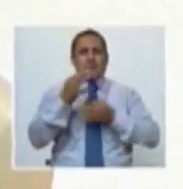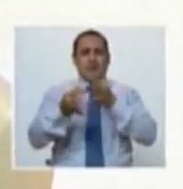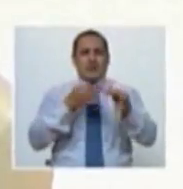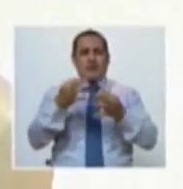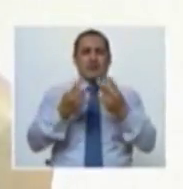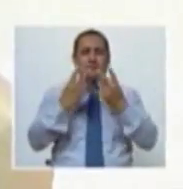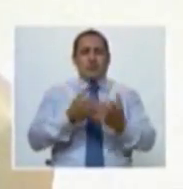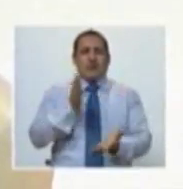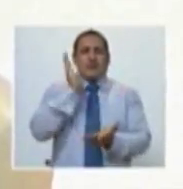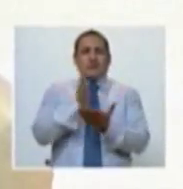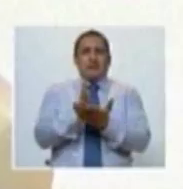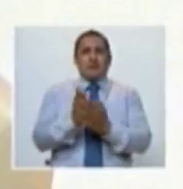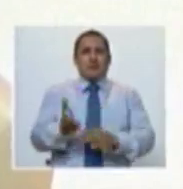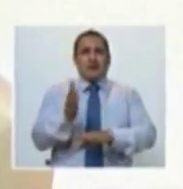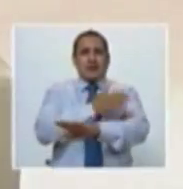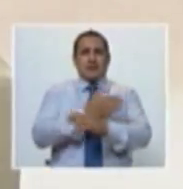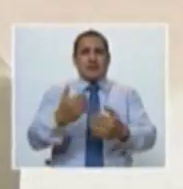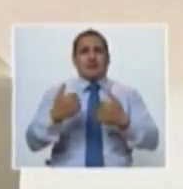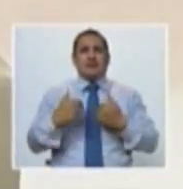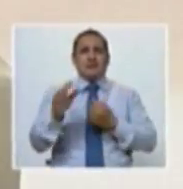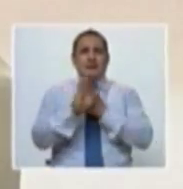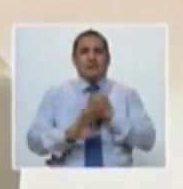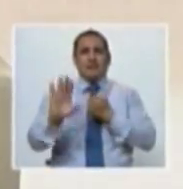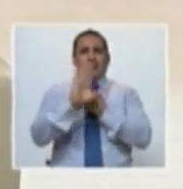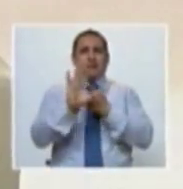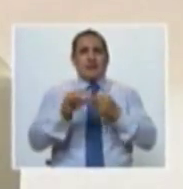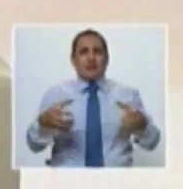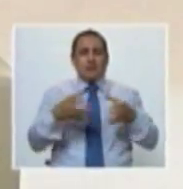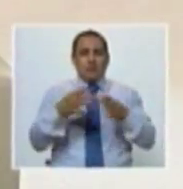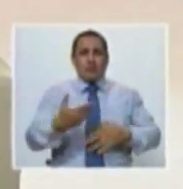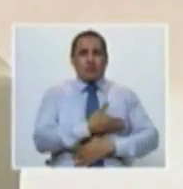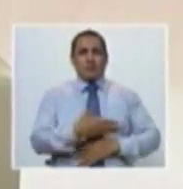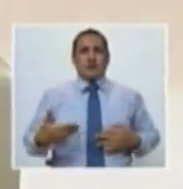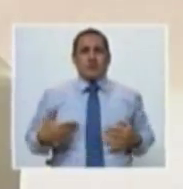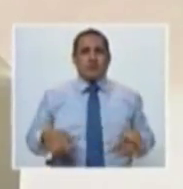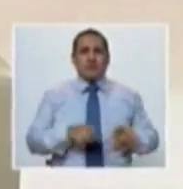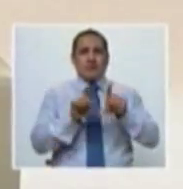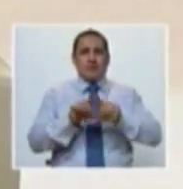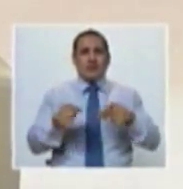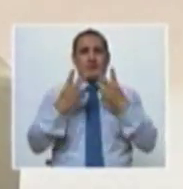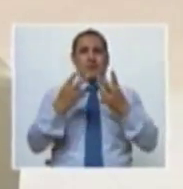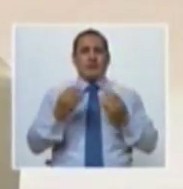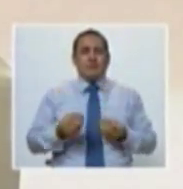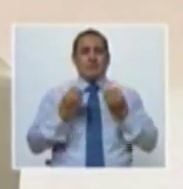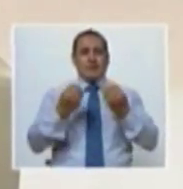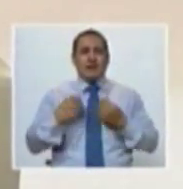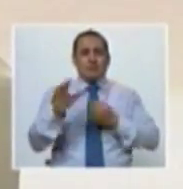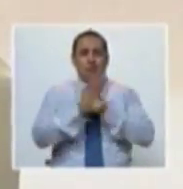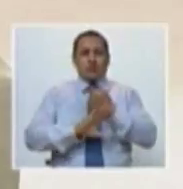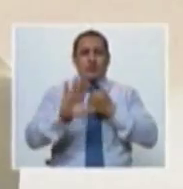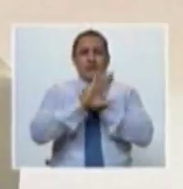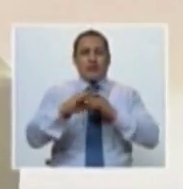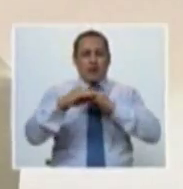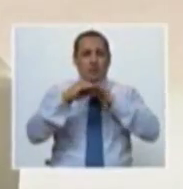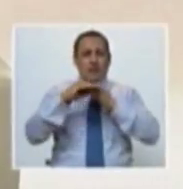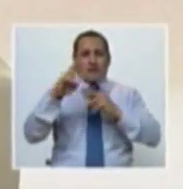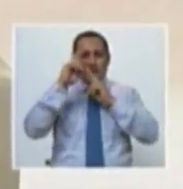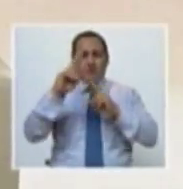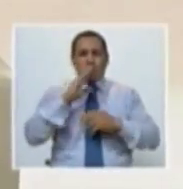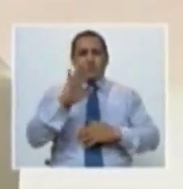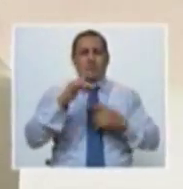una sentencia en la cual el Estado se defiende, el Estado constitucional se defiende para proteger la democracia en